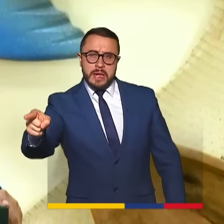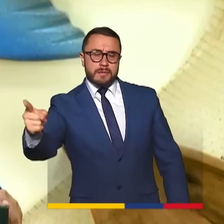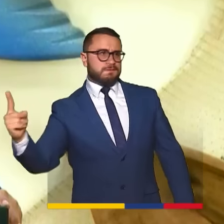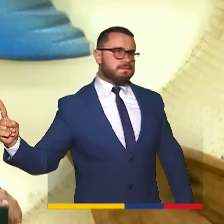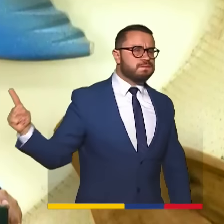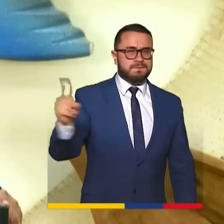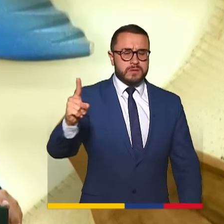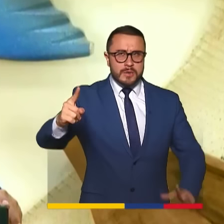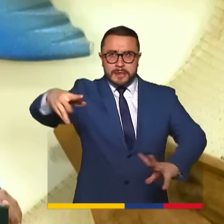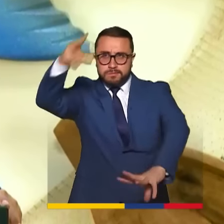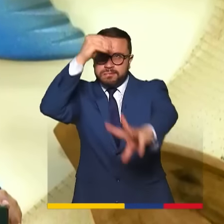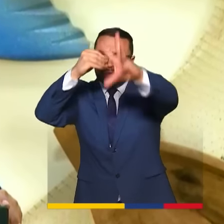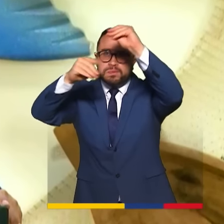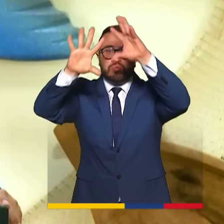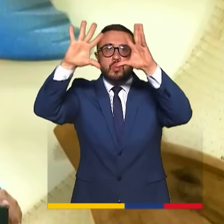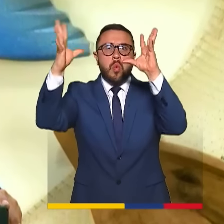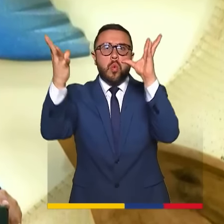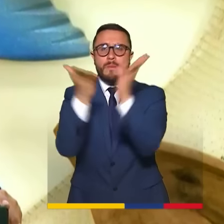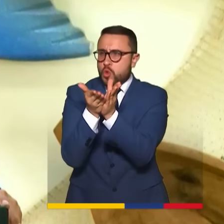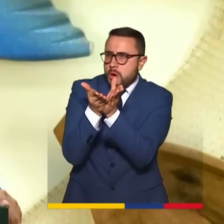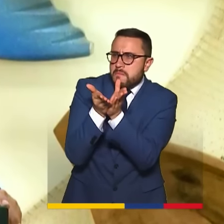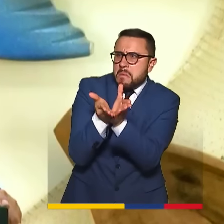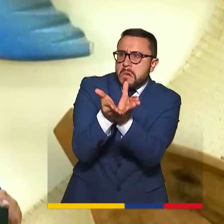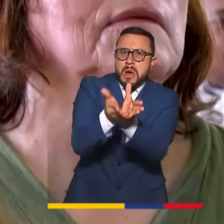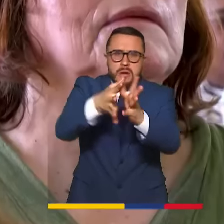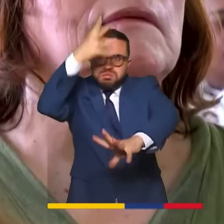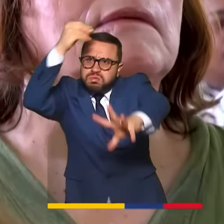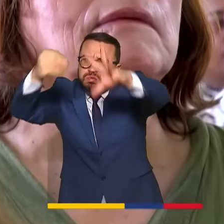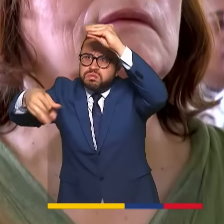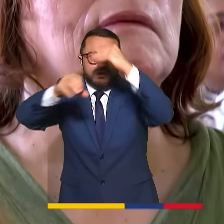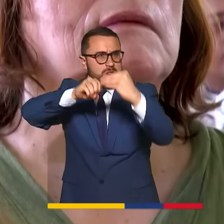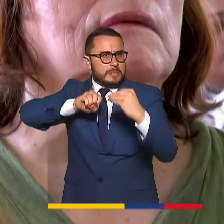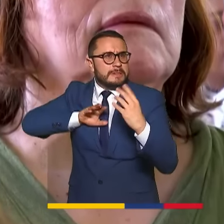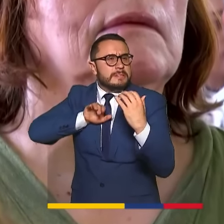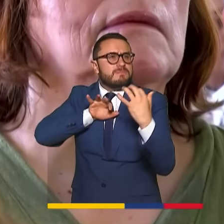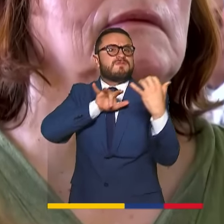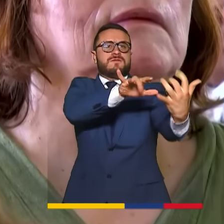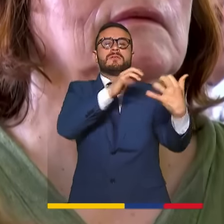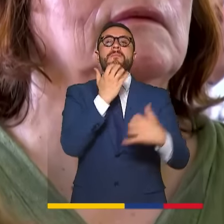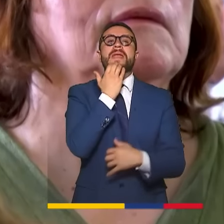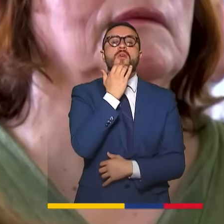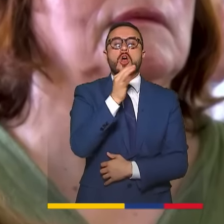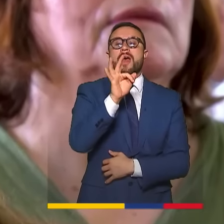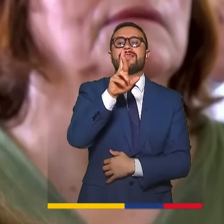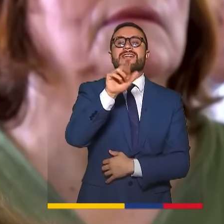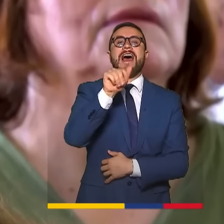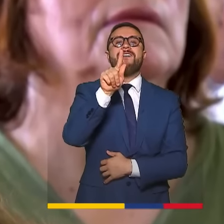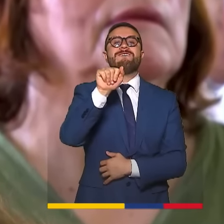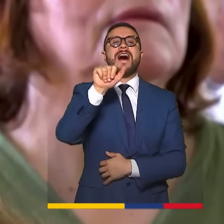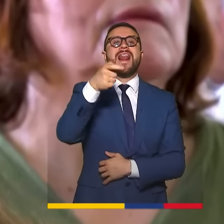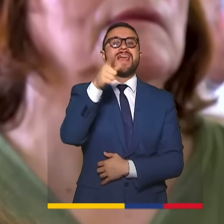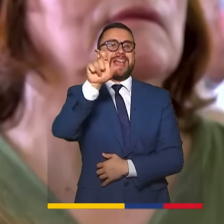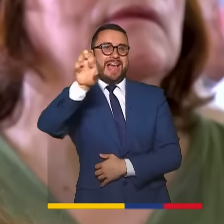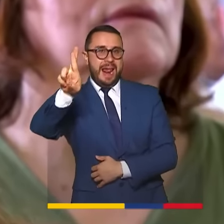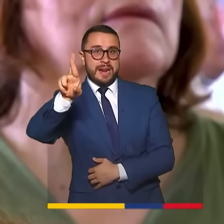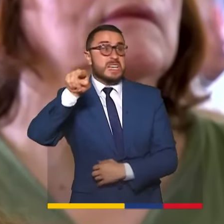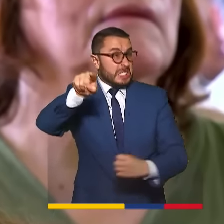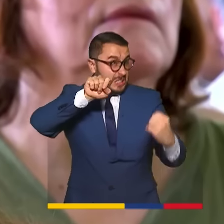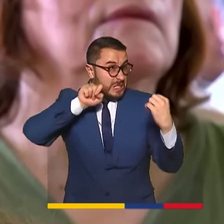las grandes armadas del mundo y estar en sus batallas, como la de Trafalgar, y cayó preso